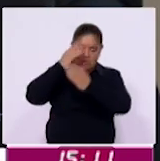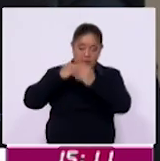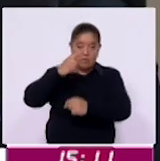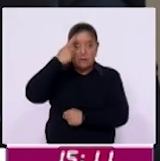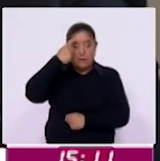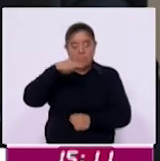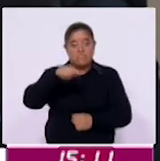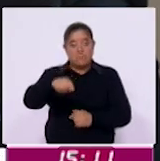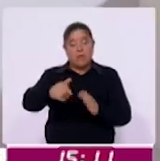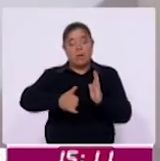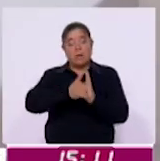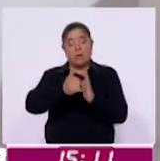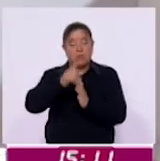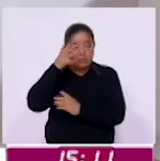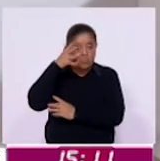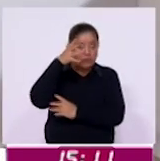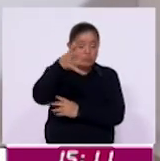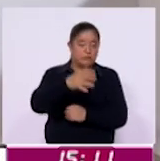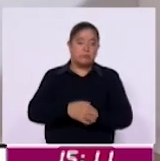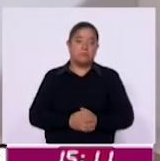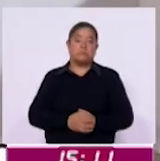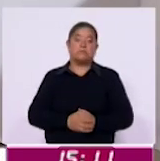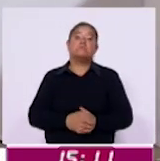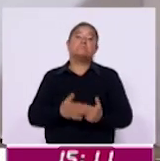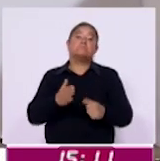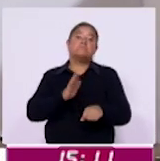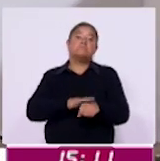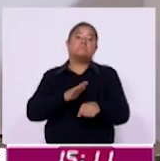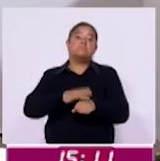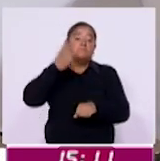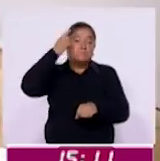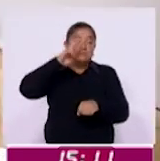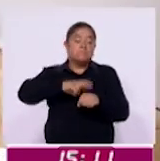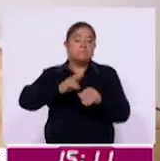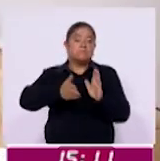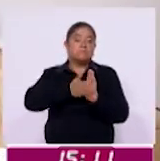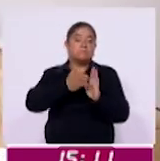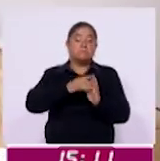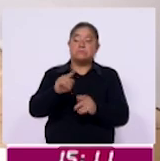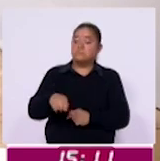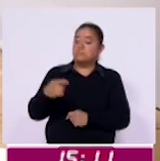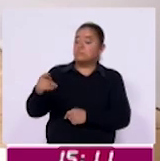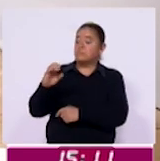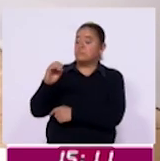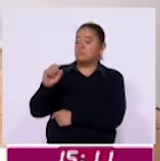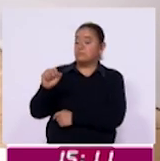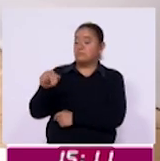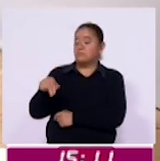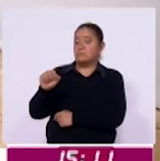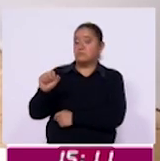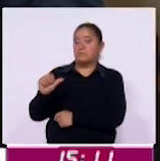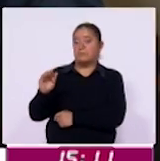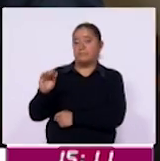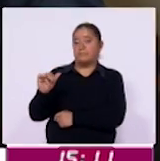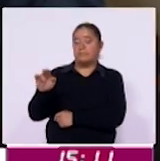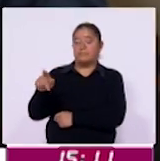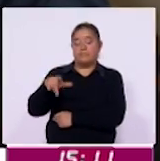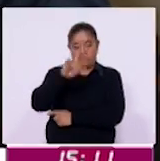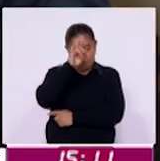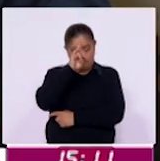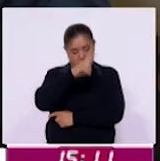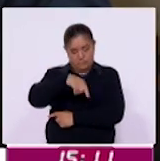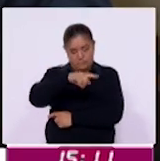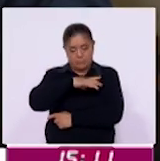de la construcción, principalmente directores responsables de obra. A su vez, el CONSAFRAN, a través del Comité Técnico, deberá